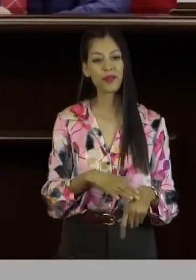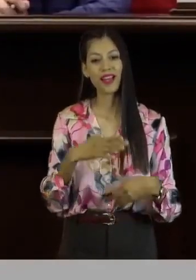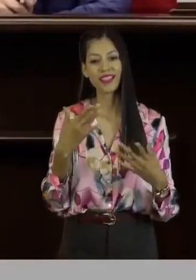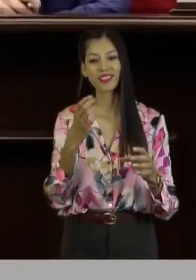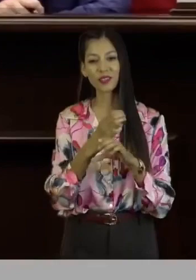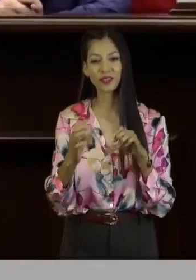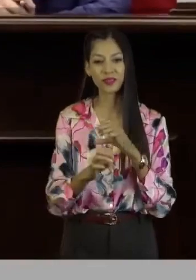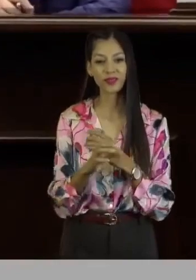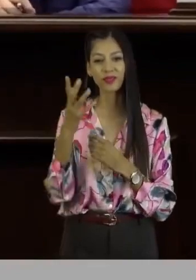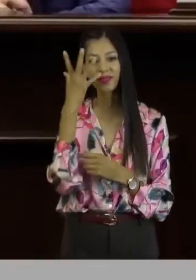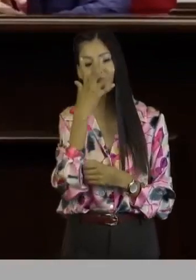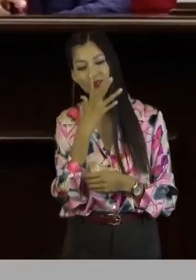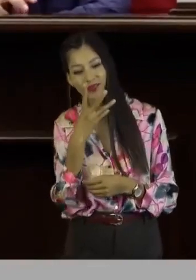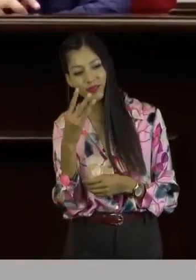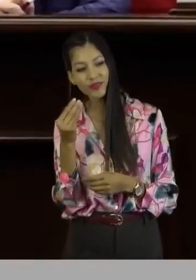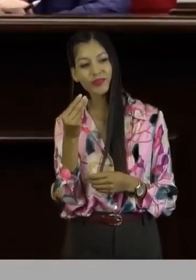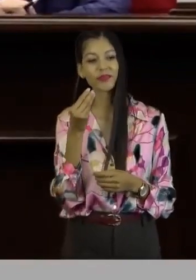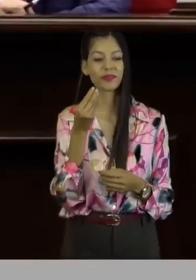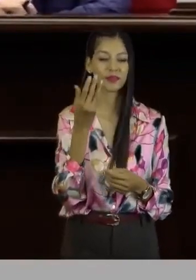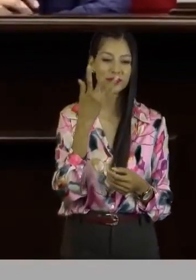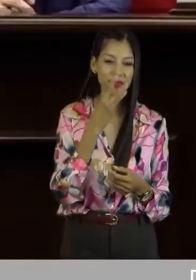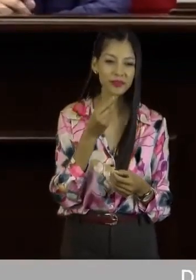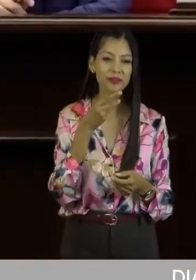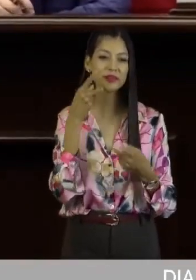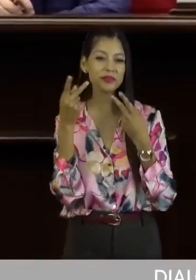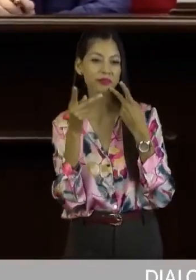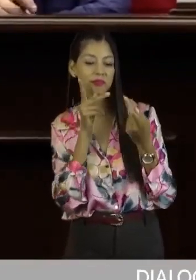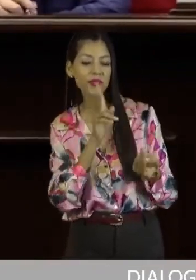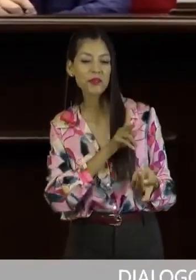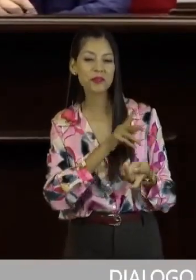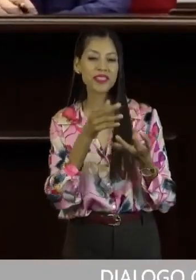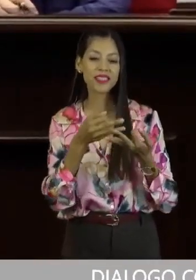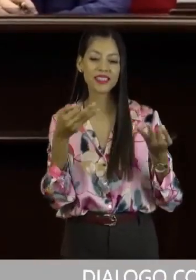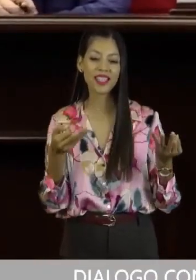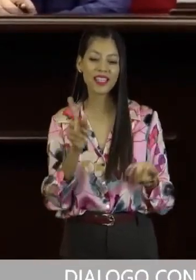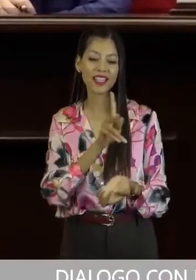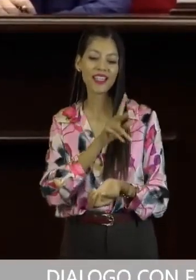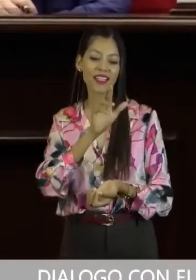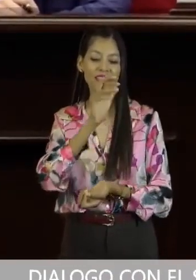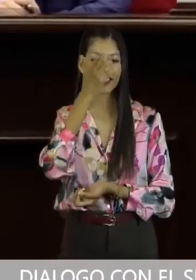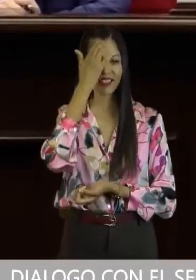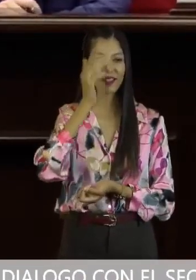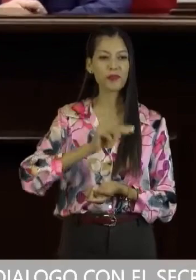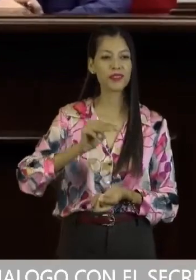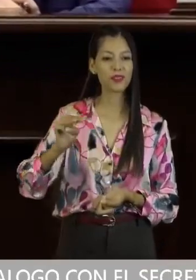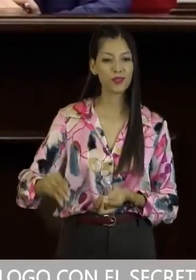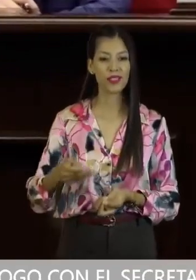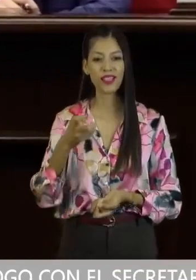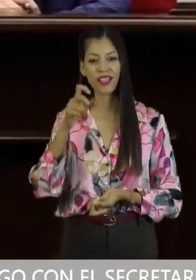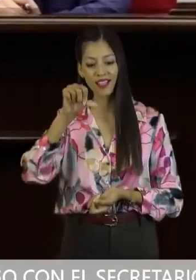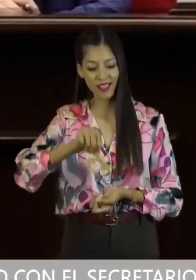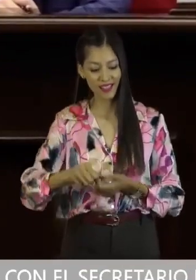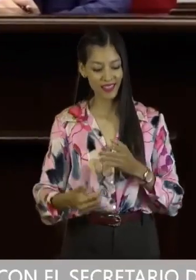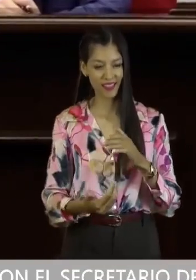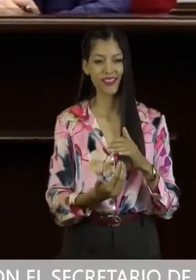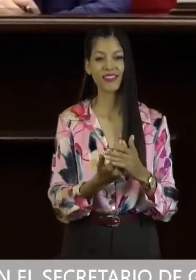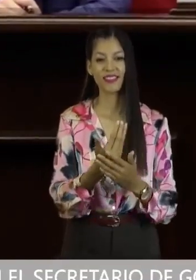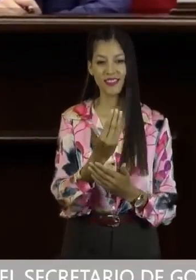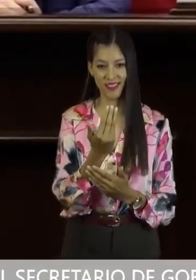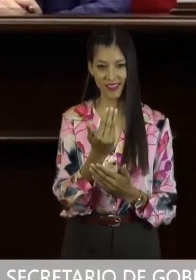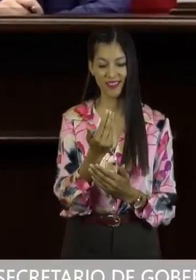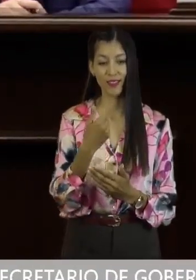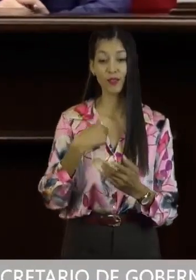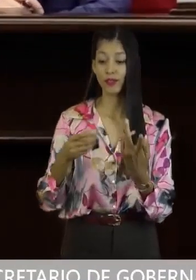y de añoranzas por mi tierra y de reconocimientos a Michoacán, pues esta mañana